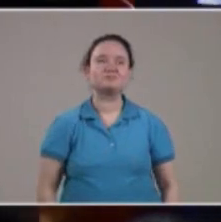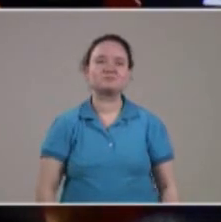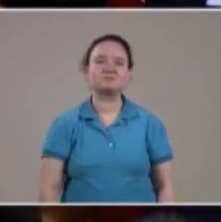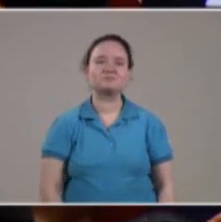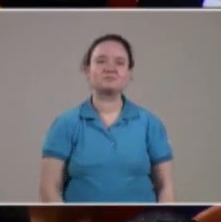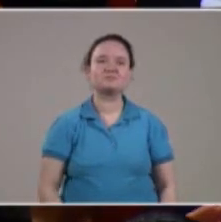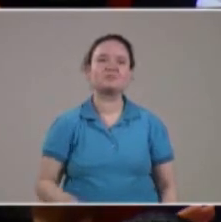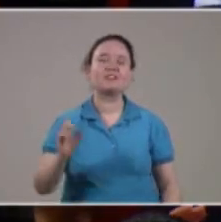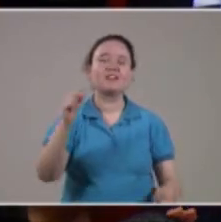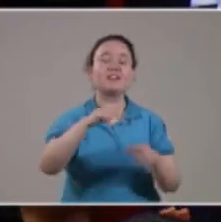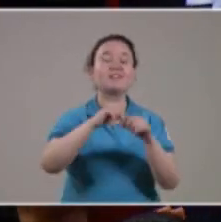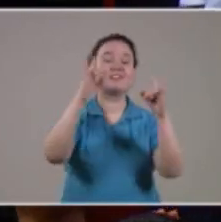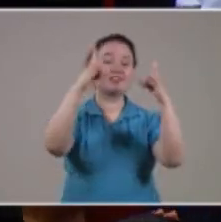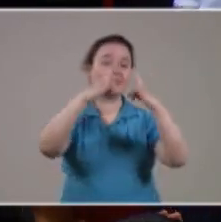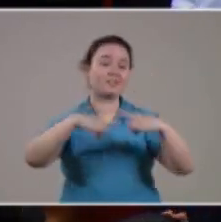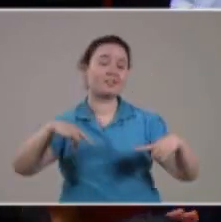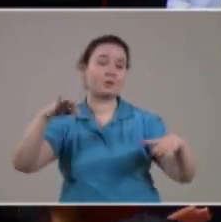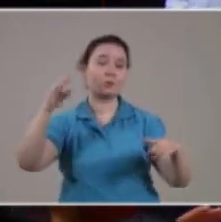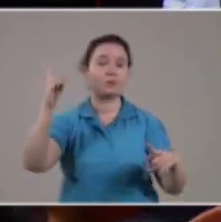En el